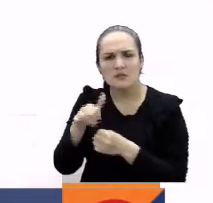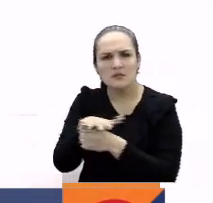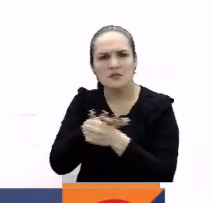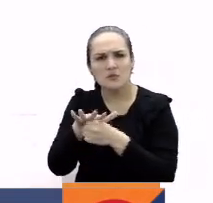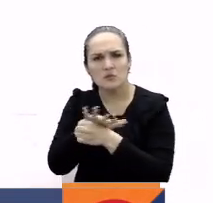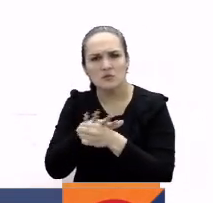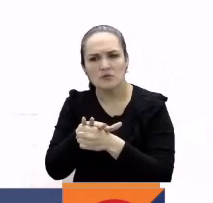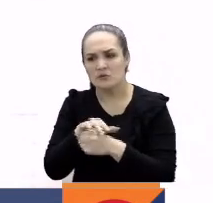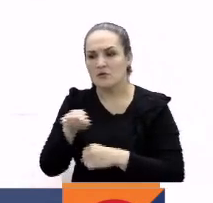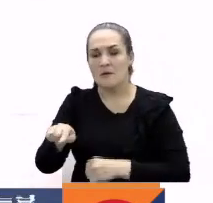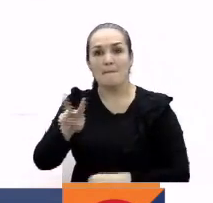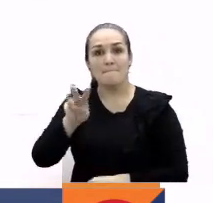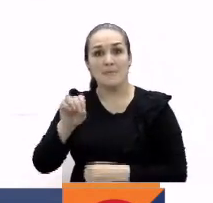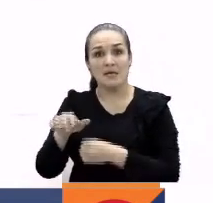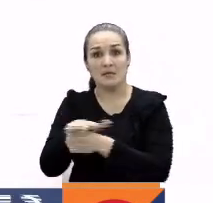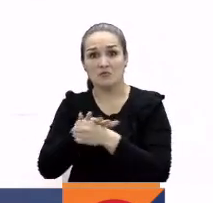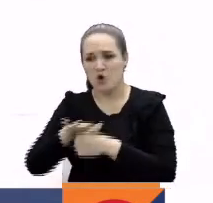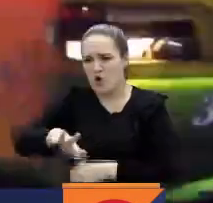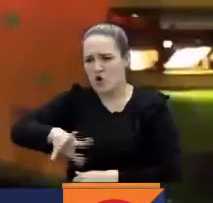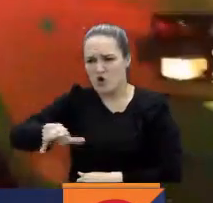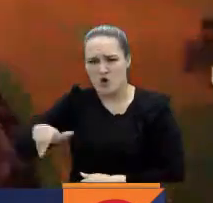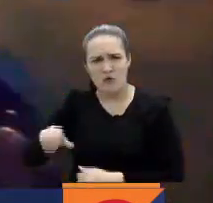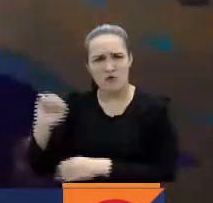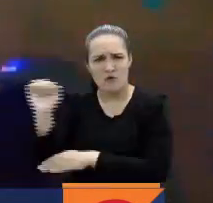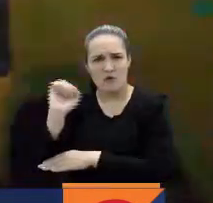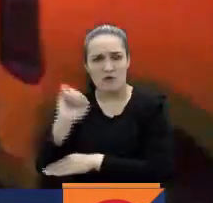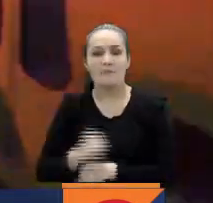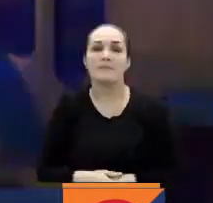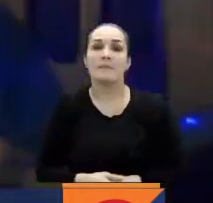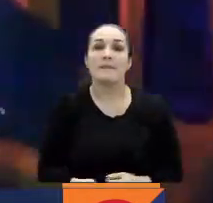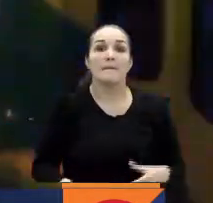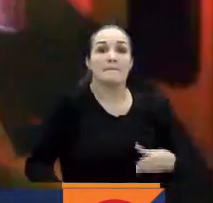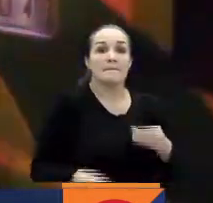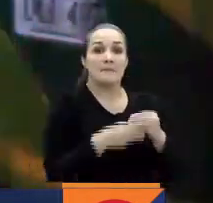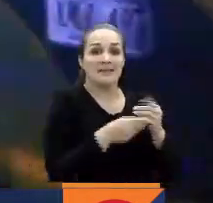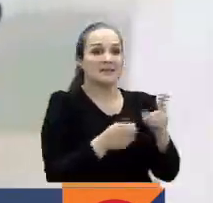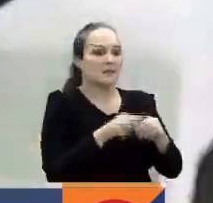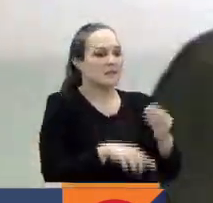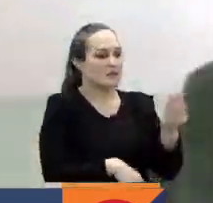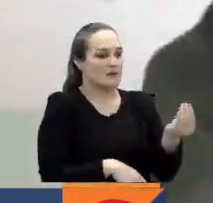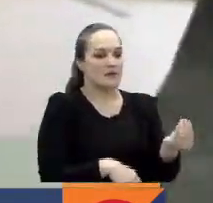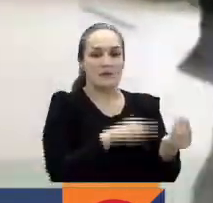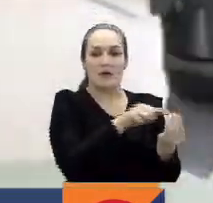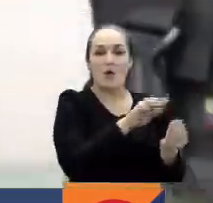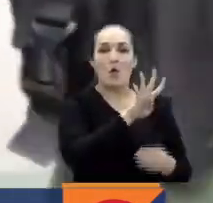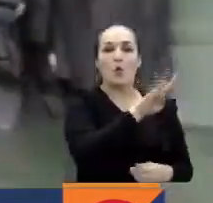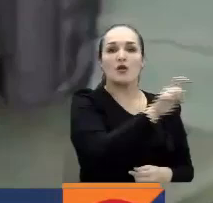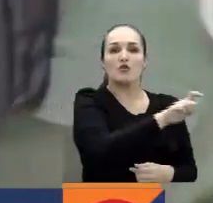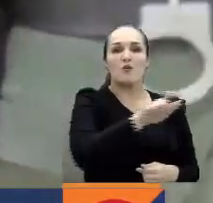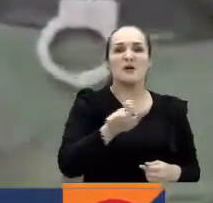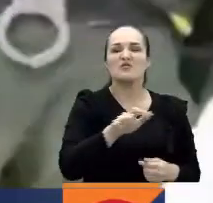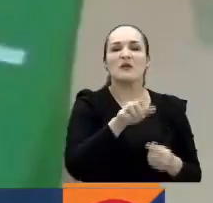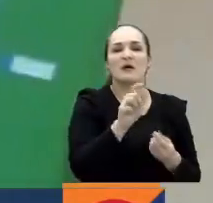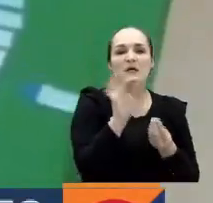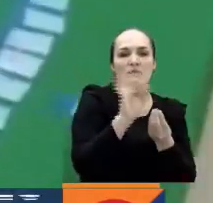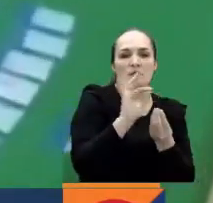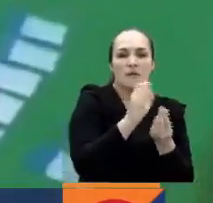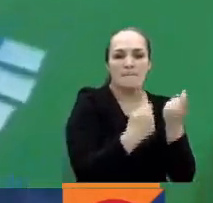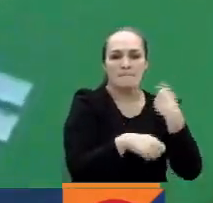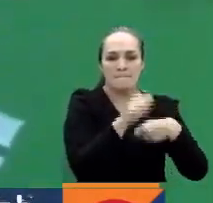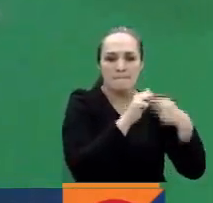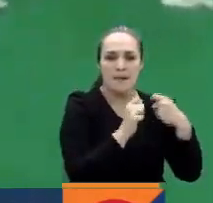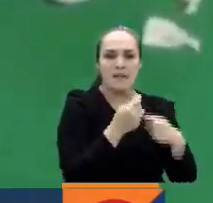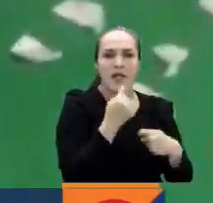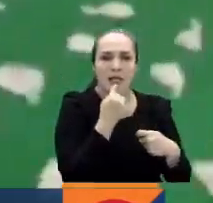más de 20 eventos de hurto de vehículos. Además, se da con la captura de 4 presuntos delincuentes que comercializaban